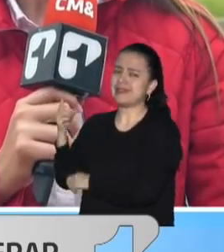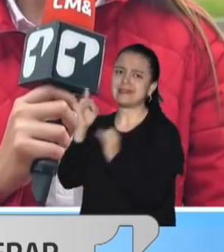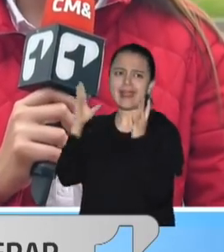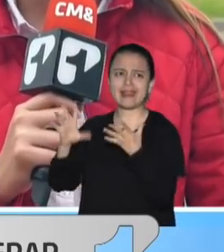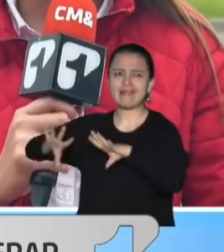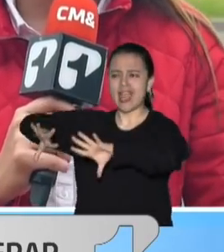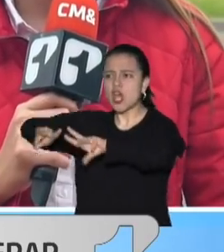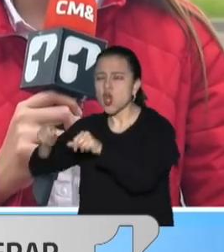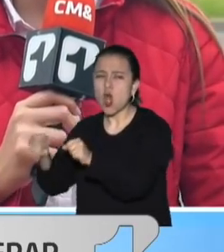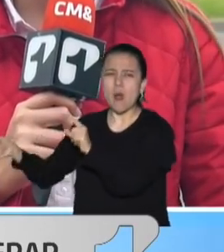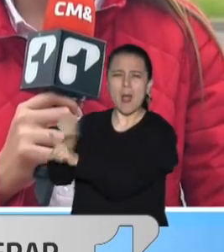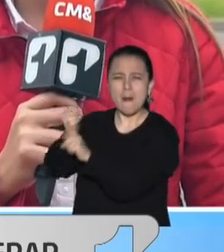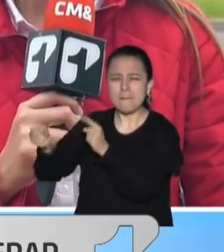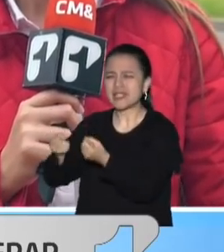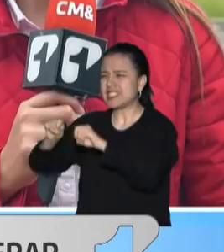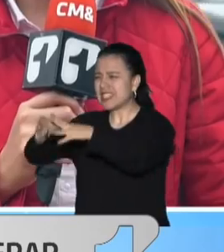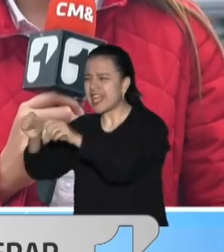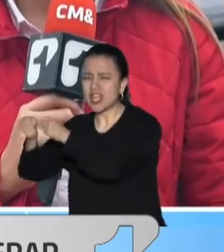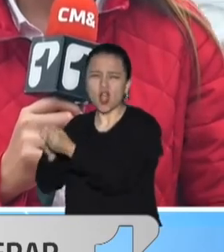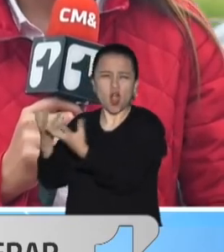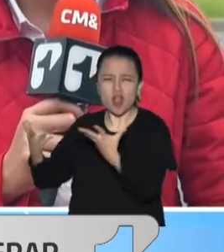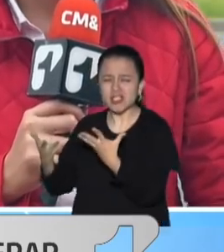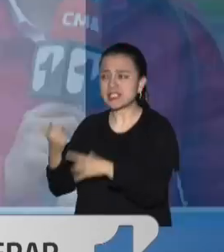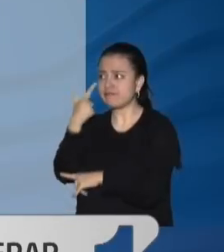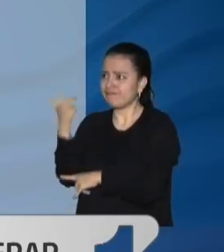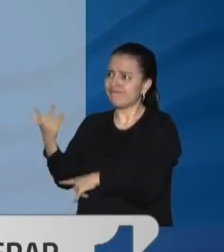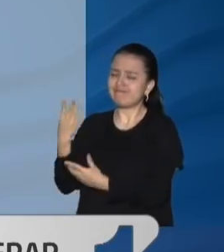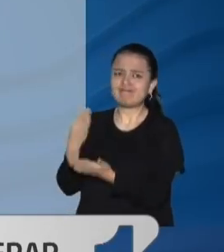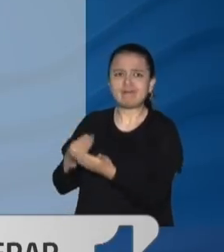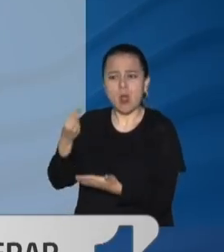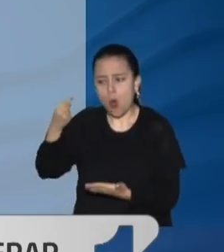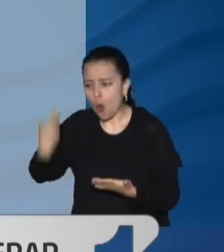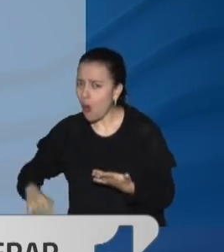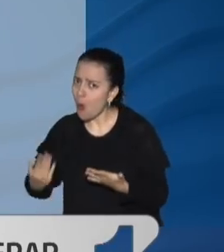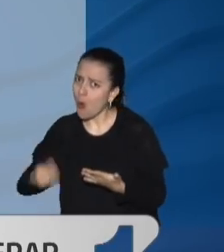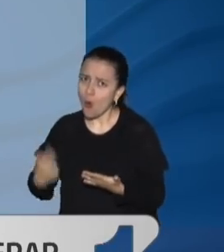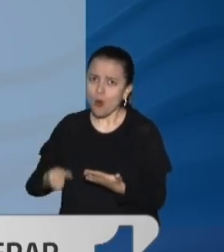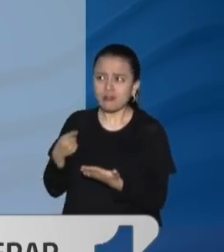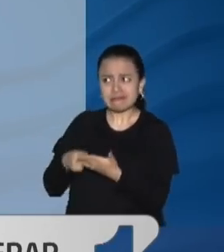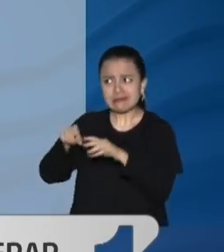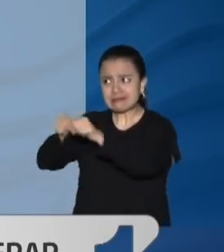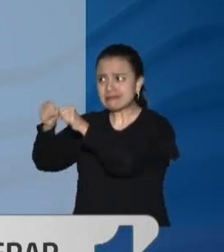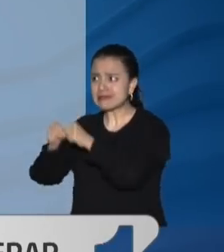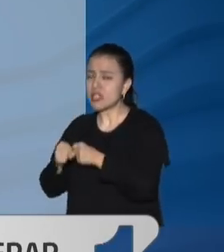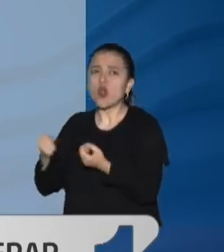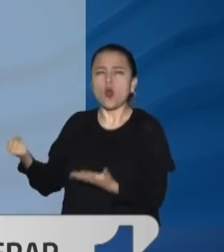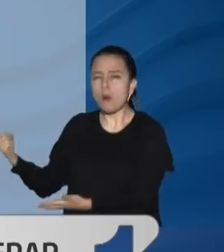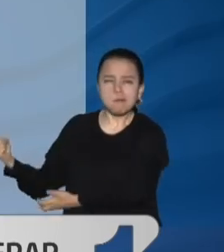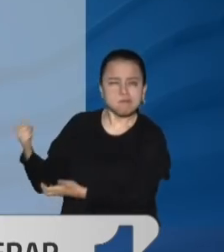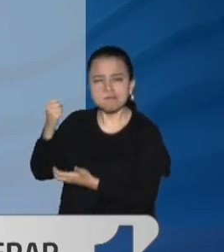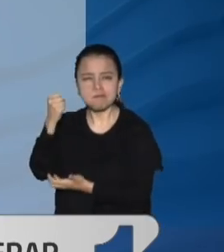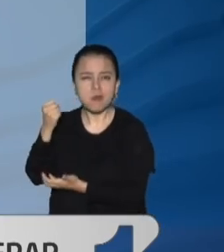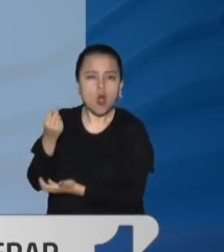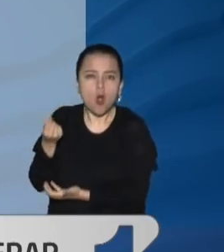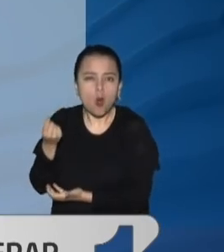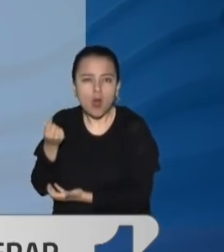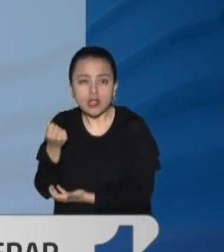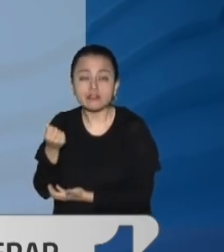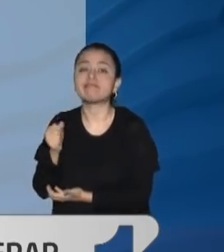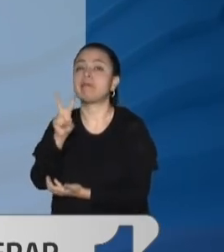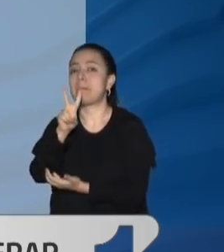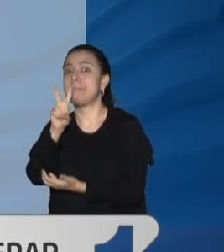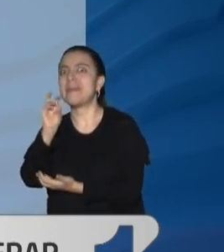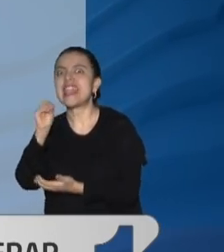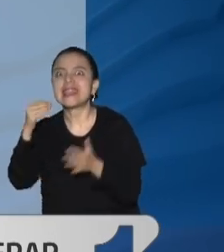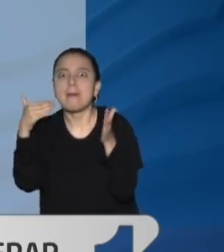vandalizadas. Aseguran desde el distrito que la suma para recuperar estos elementos dañados solo del transporte masivo se acerca a los